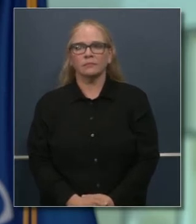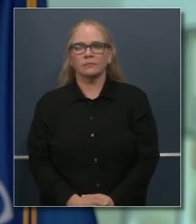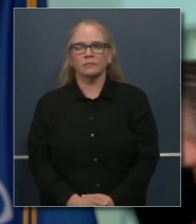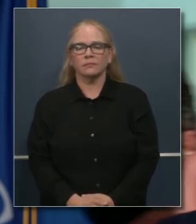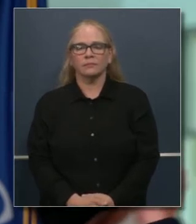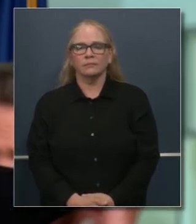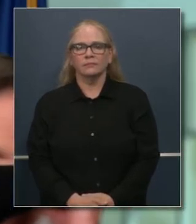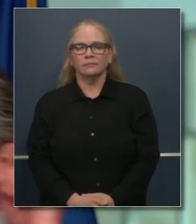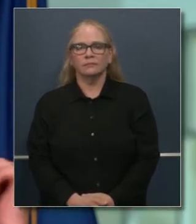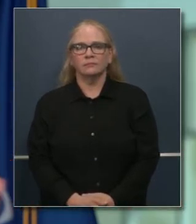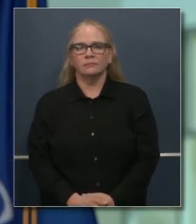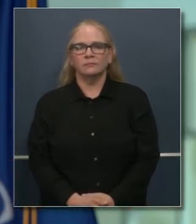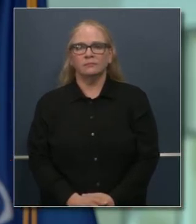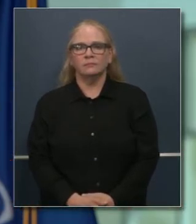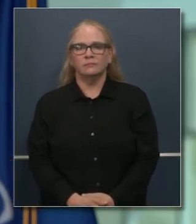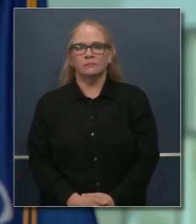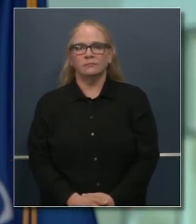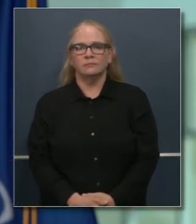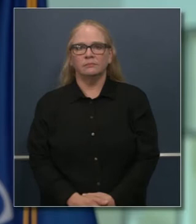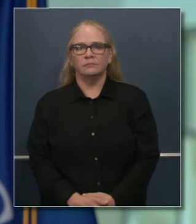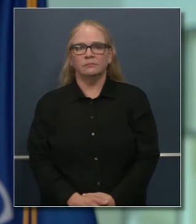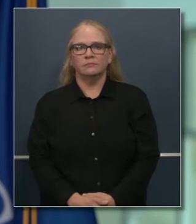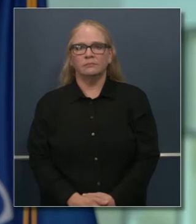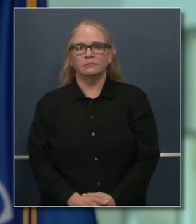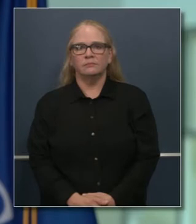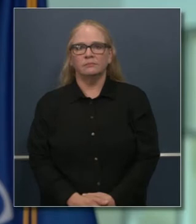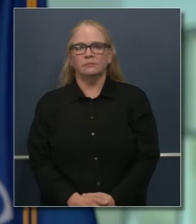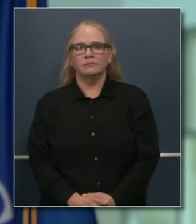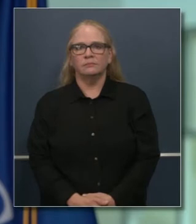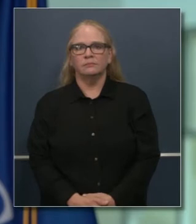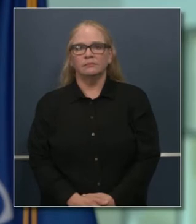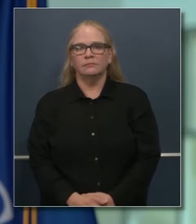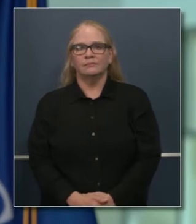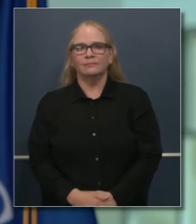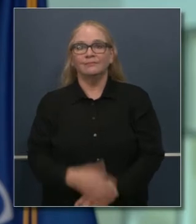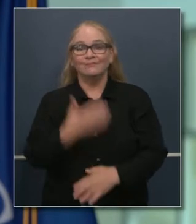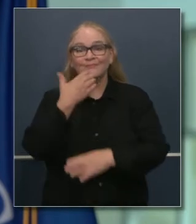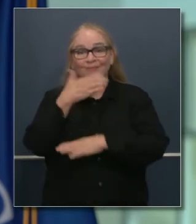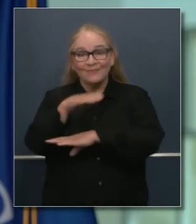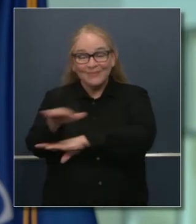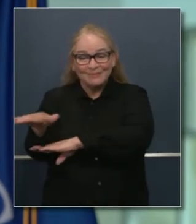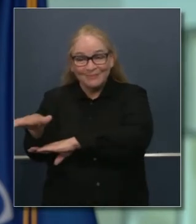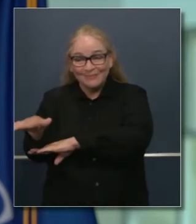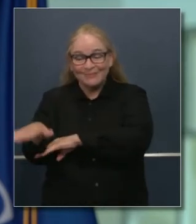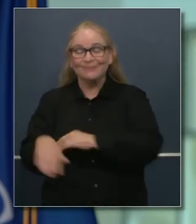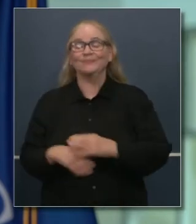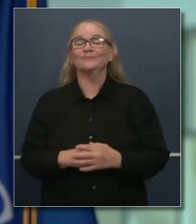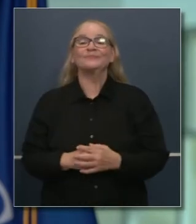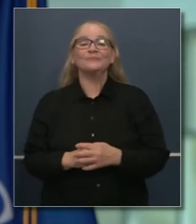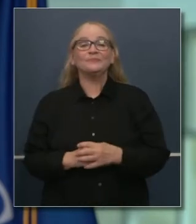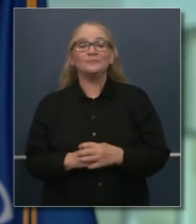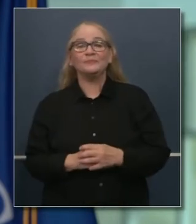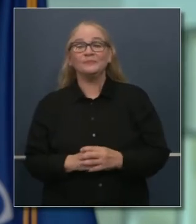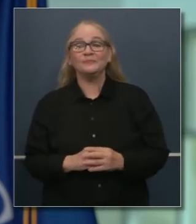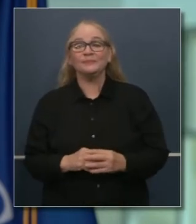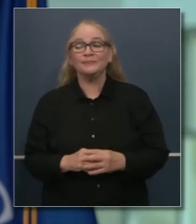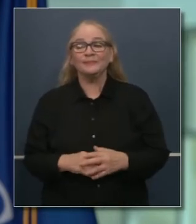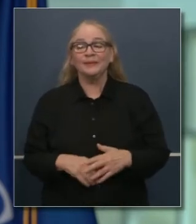usa el cubrebocas frena la propagación buena tarde